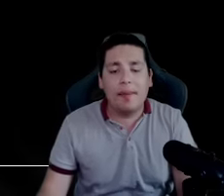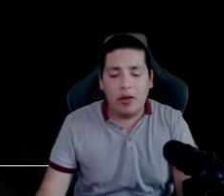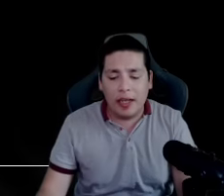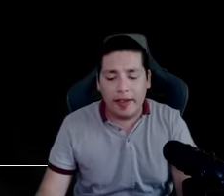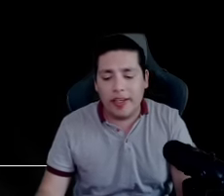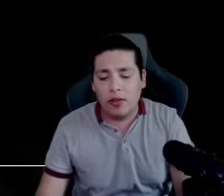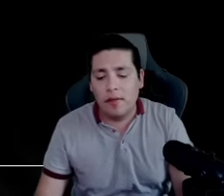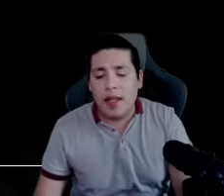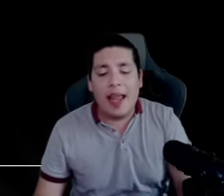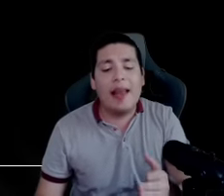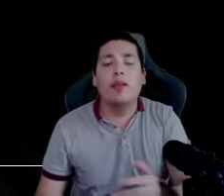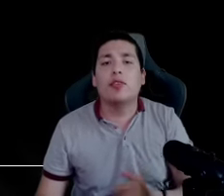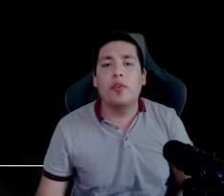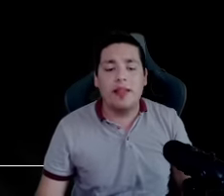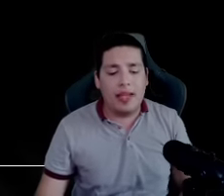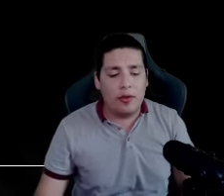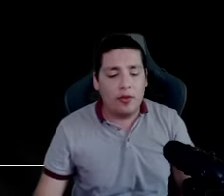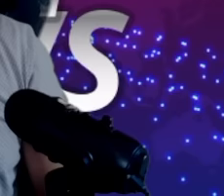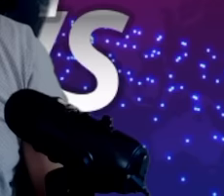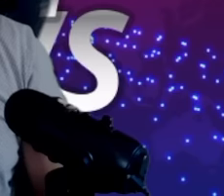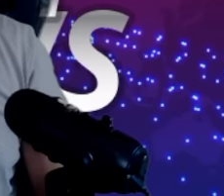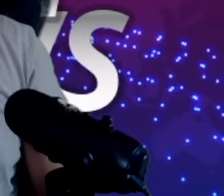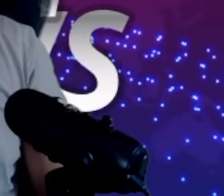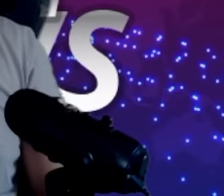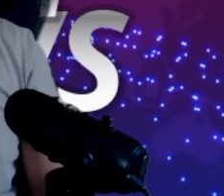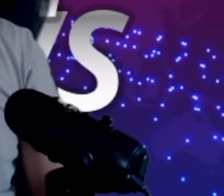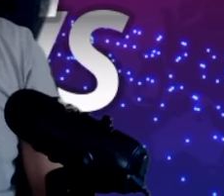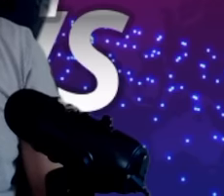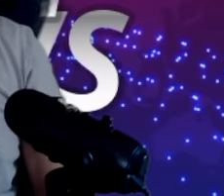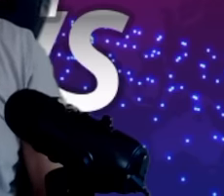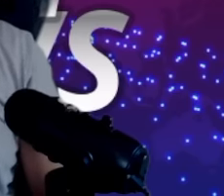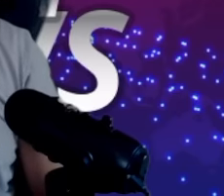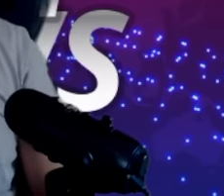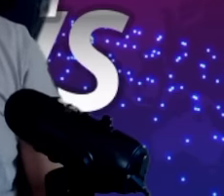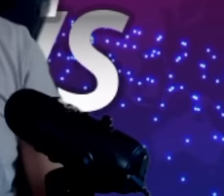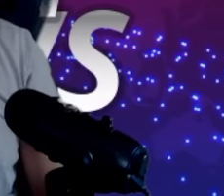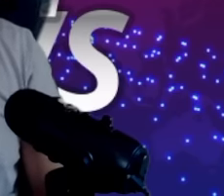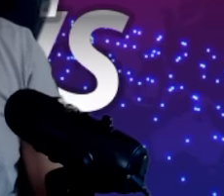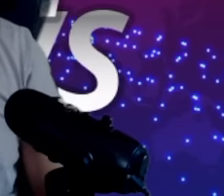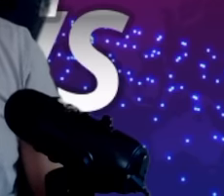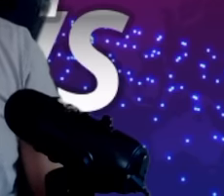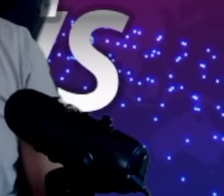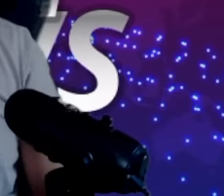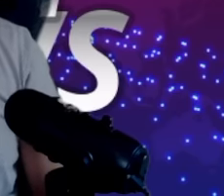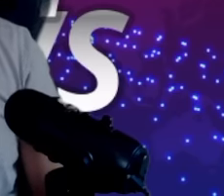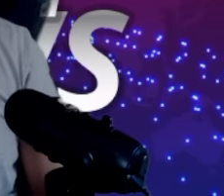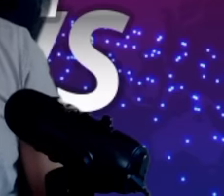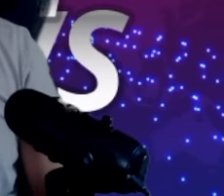déjamelo aquí abajito en los comentarios yo soy Pepe Ramírez y nos vemos hasta la próxima